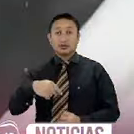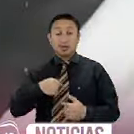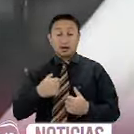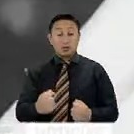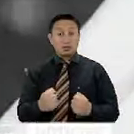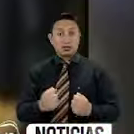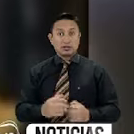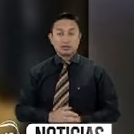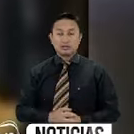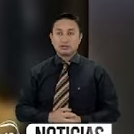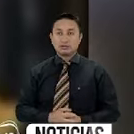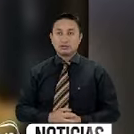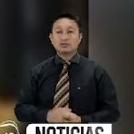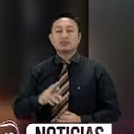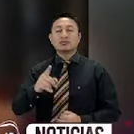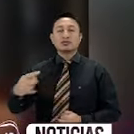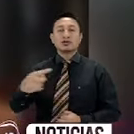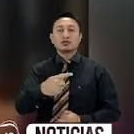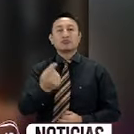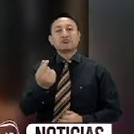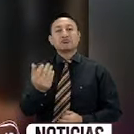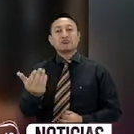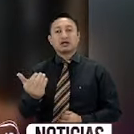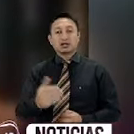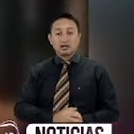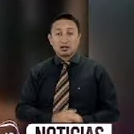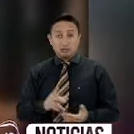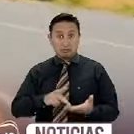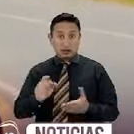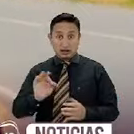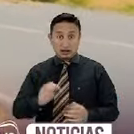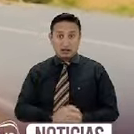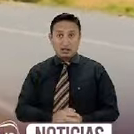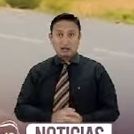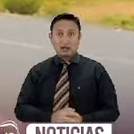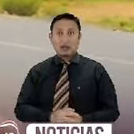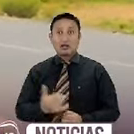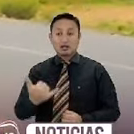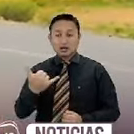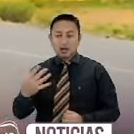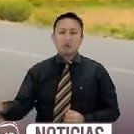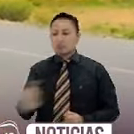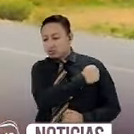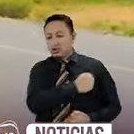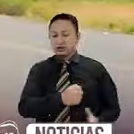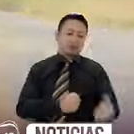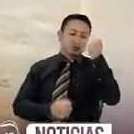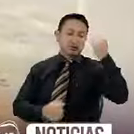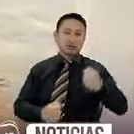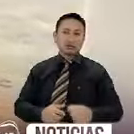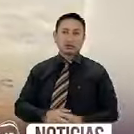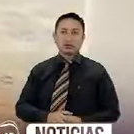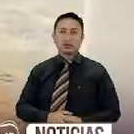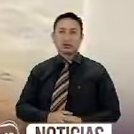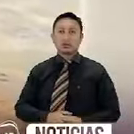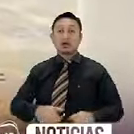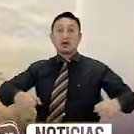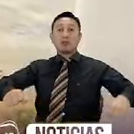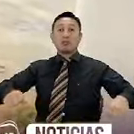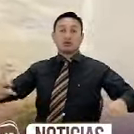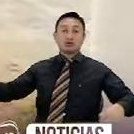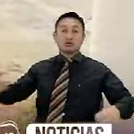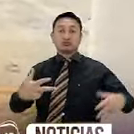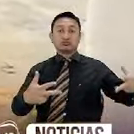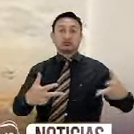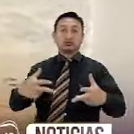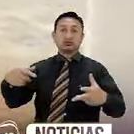Nos hacen pasar un buen susto todos. A veces suben a veces a pedir plata y si uno no le da, comienzan a quitarle la pertenencia y comienzan a sacar cuchillos. Vienen motorizados y empiezan así